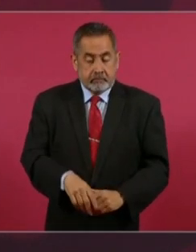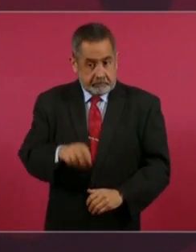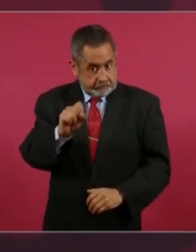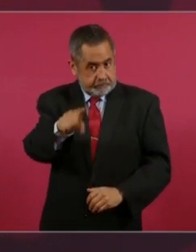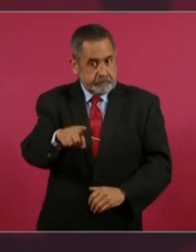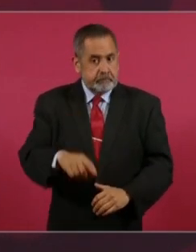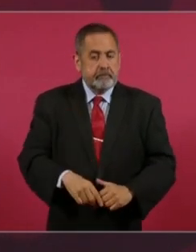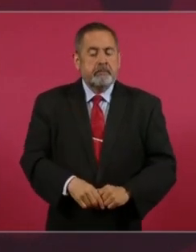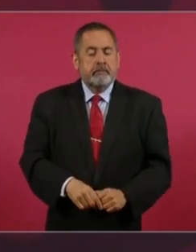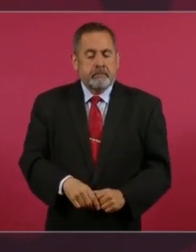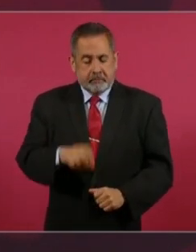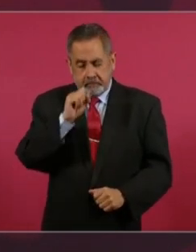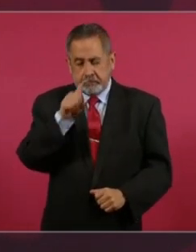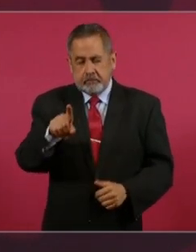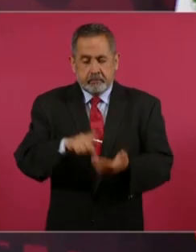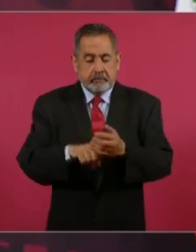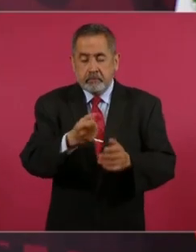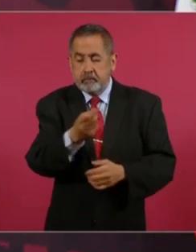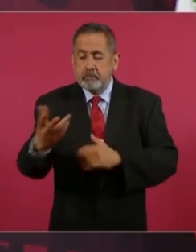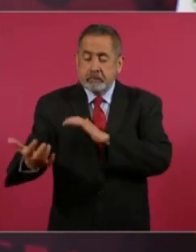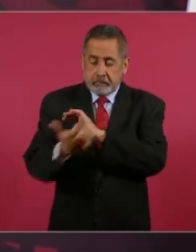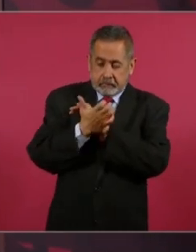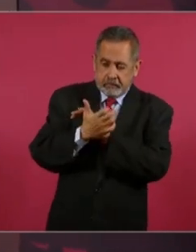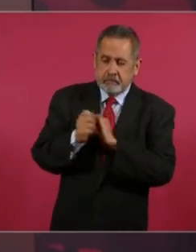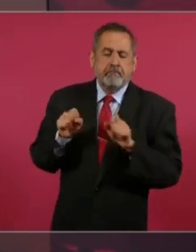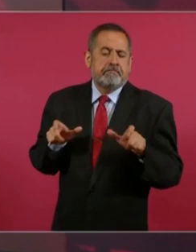También ya los que han solicitado.